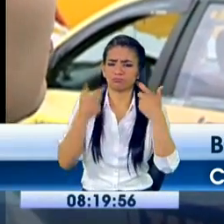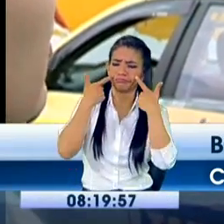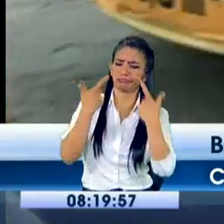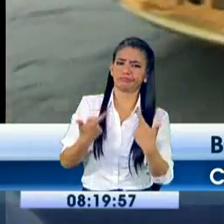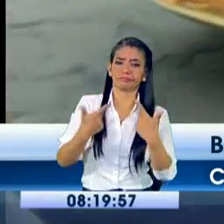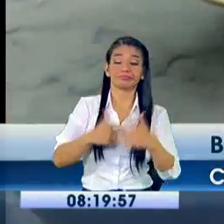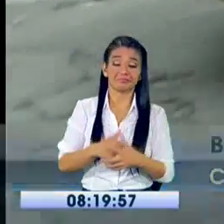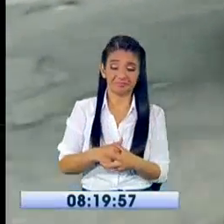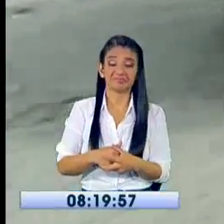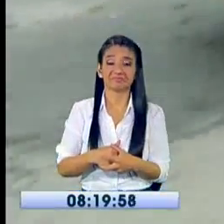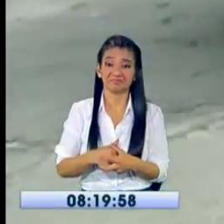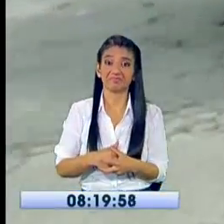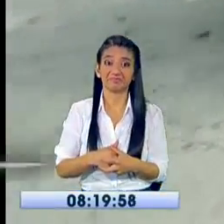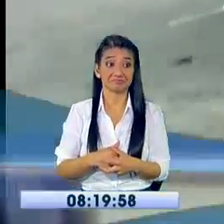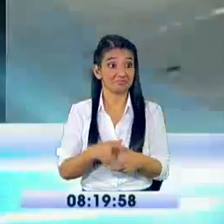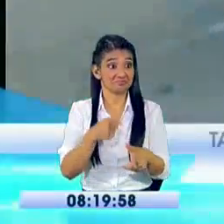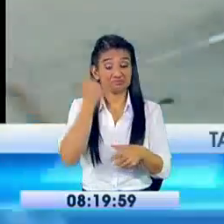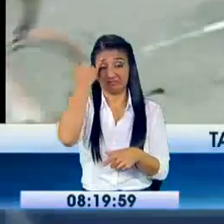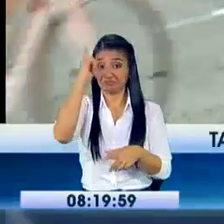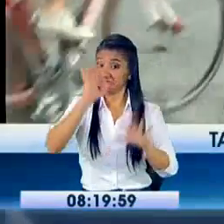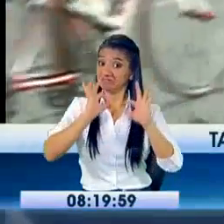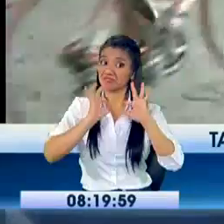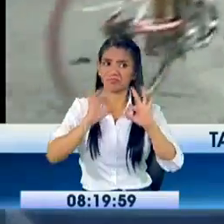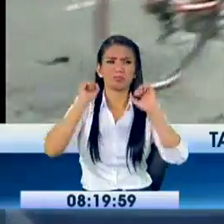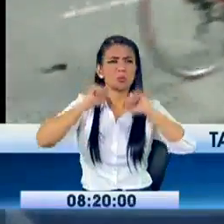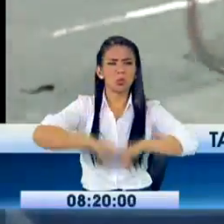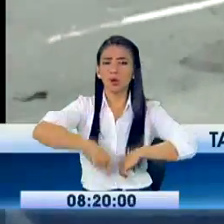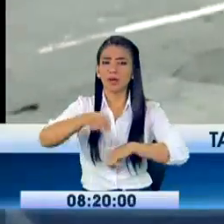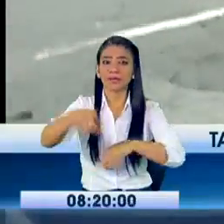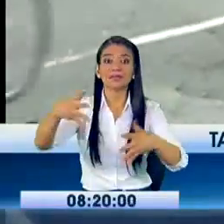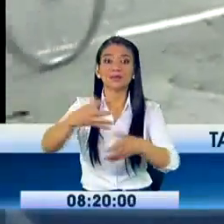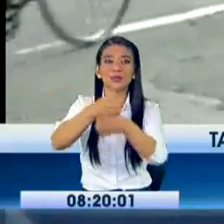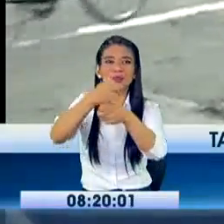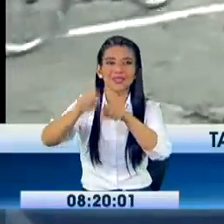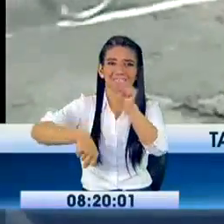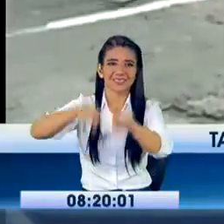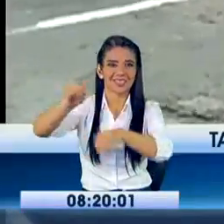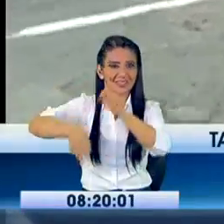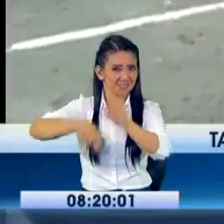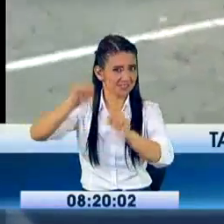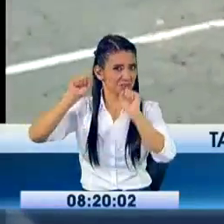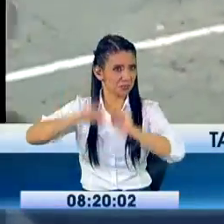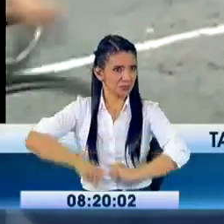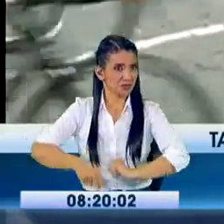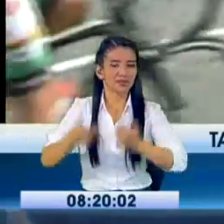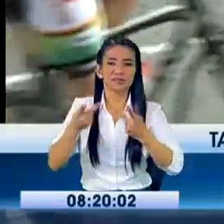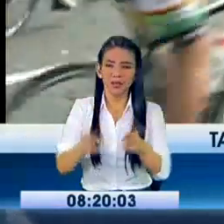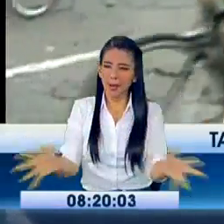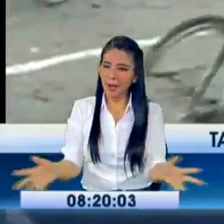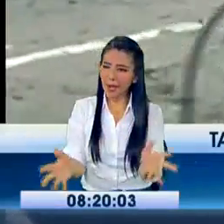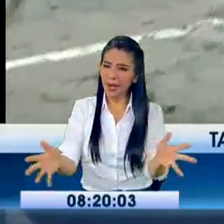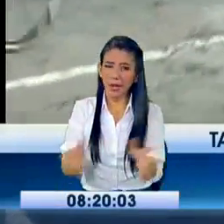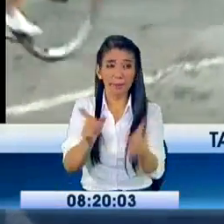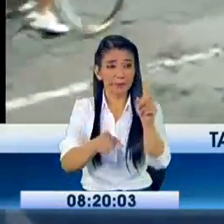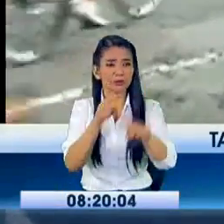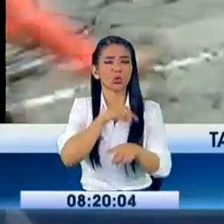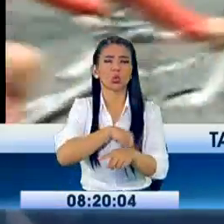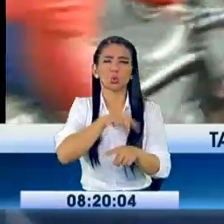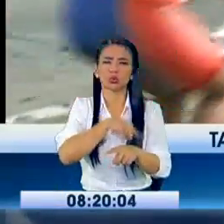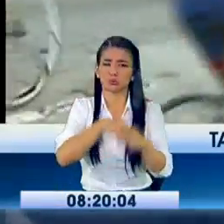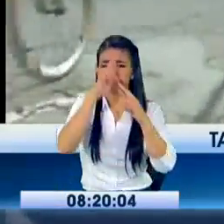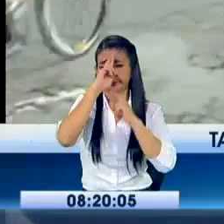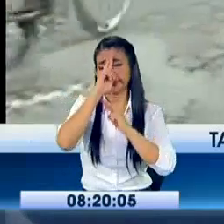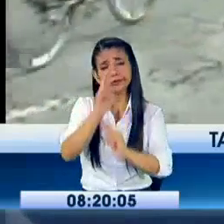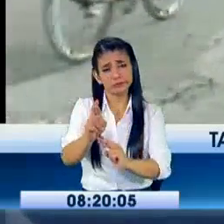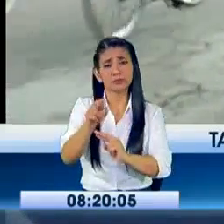este deporte sin el temor a sufrir alguna clase de accidente. Es una seguridad porque salir, póngase, sábado y domingo salimos de ruta, los